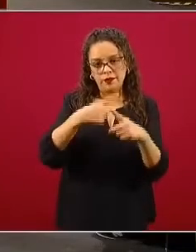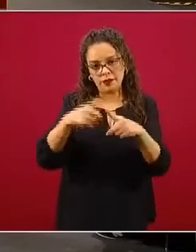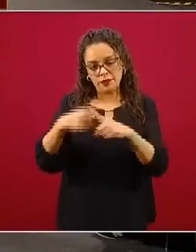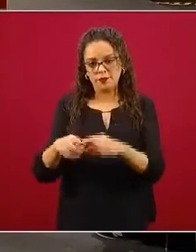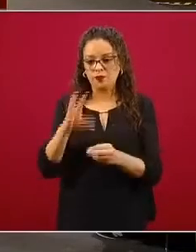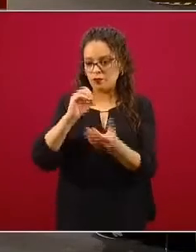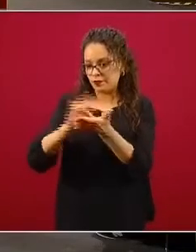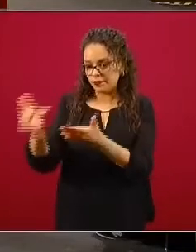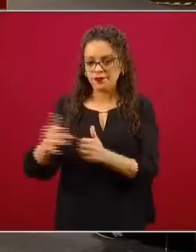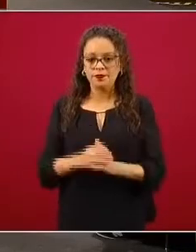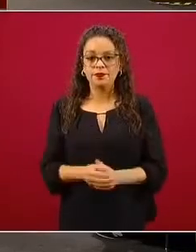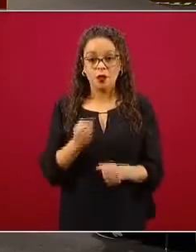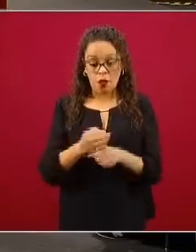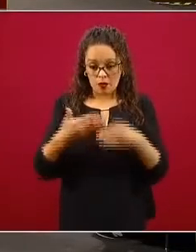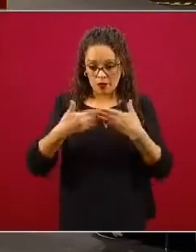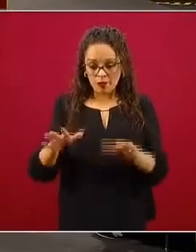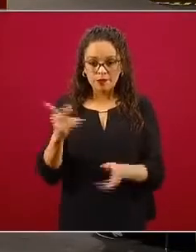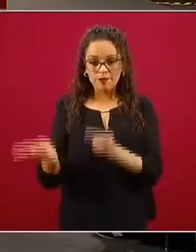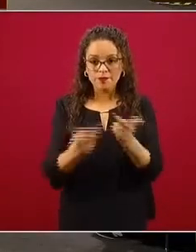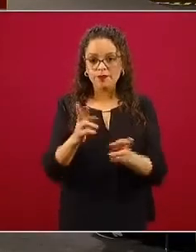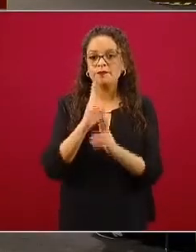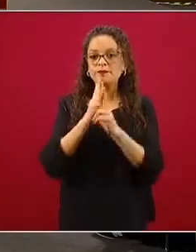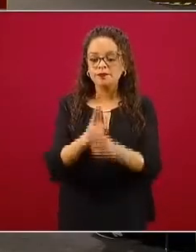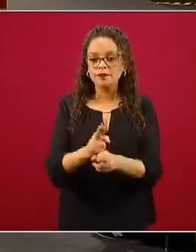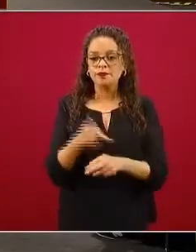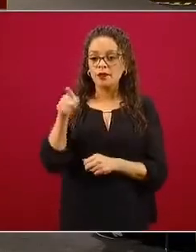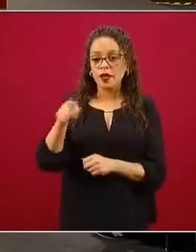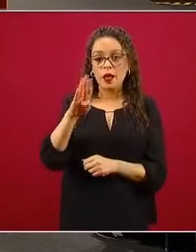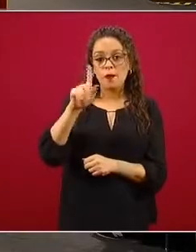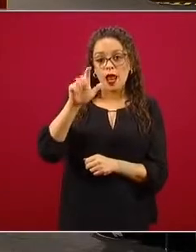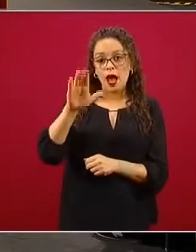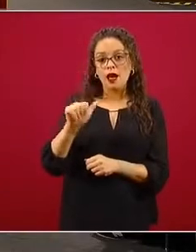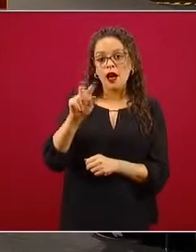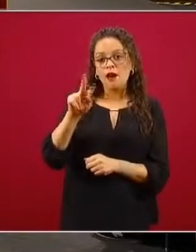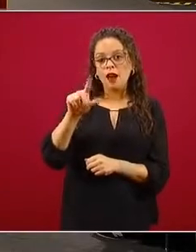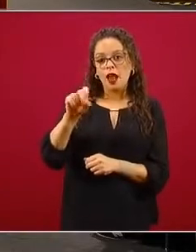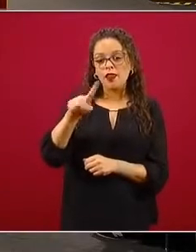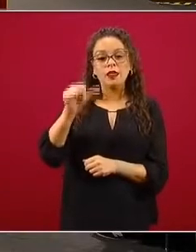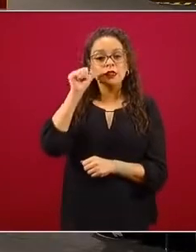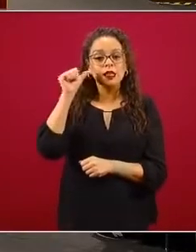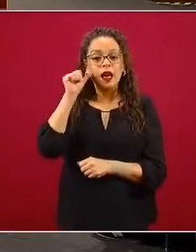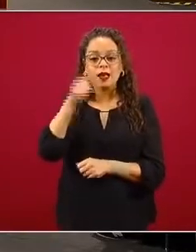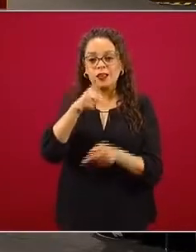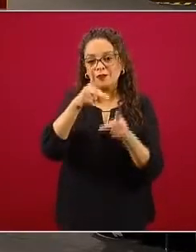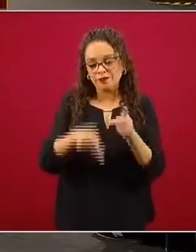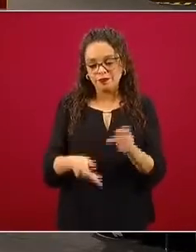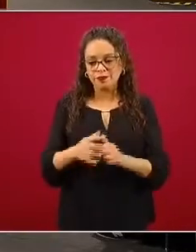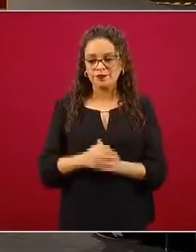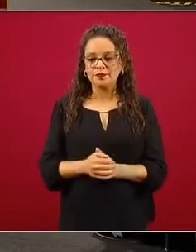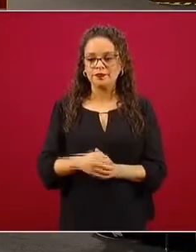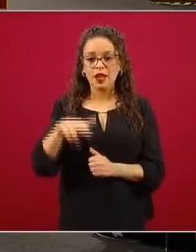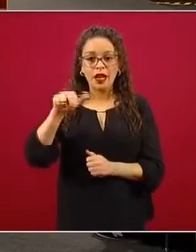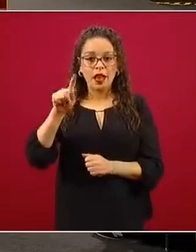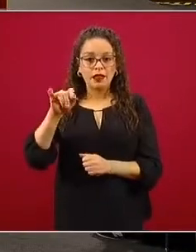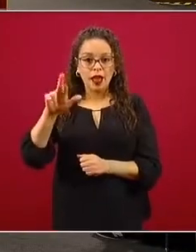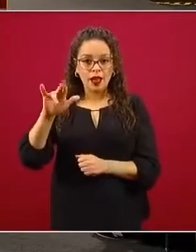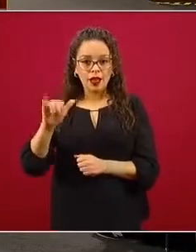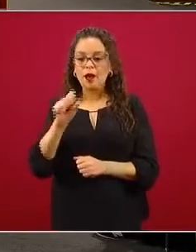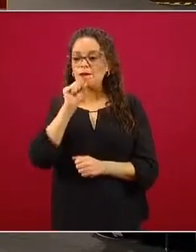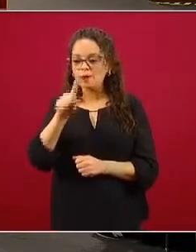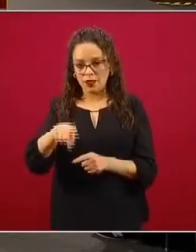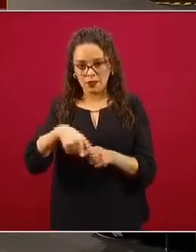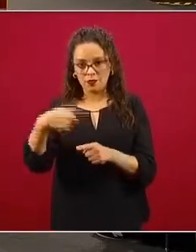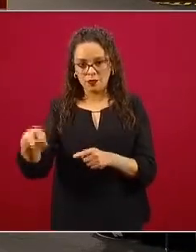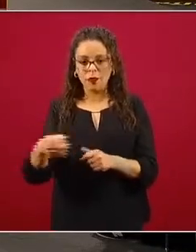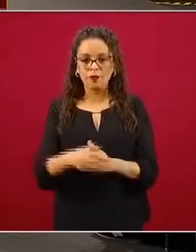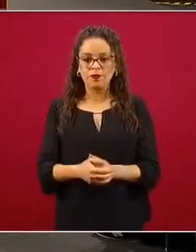Vamos a abrir a preguntas y respuestas. Blanca Valadez quedó pendiente ayer, Natalia Vitela, que ya no le habíamos dado la palabra,